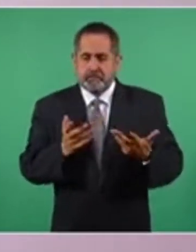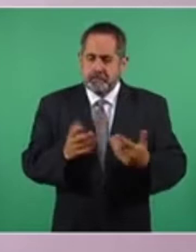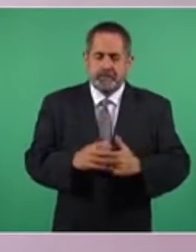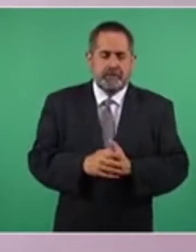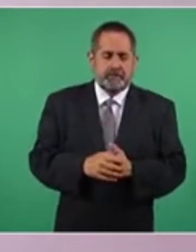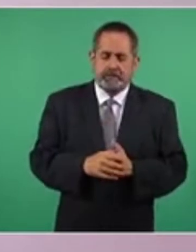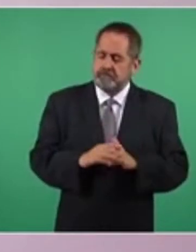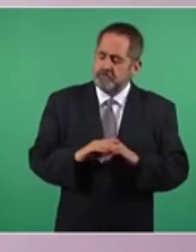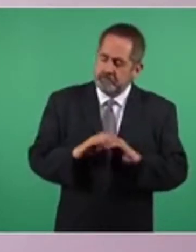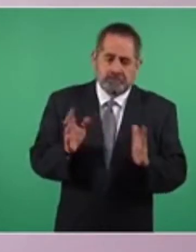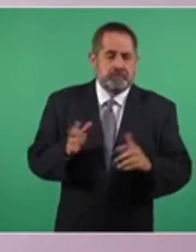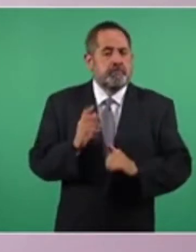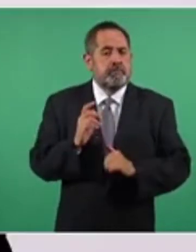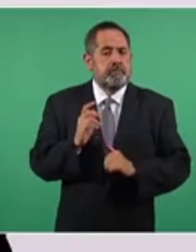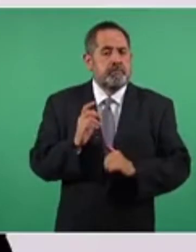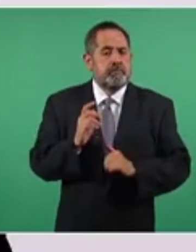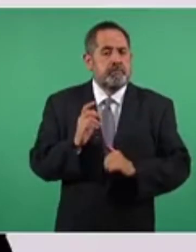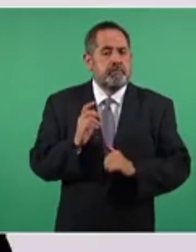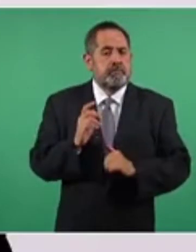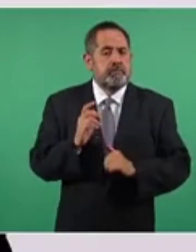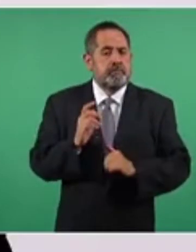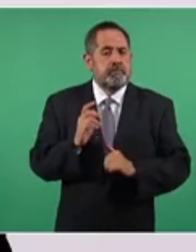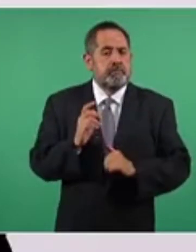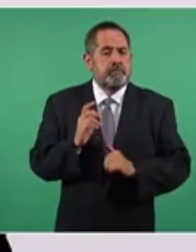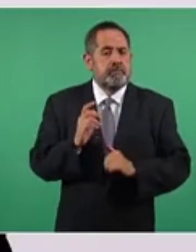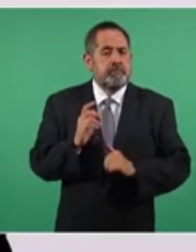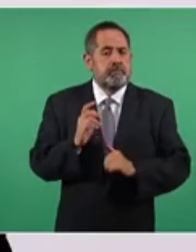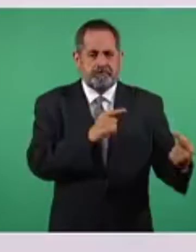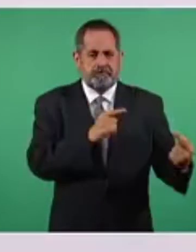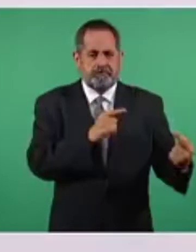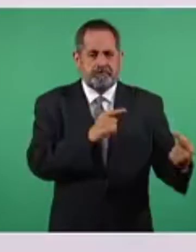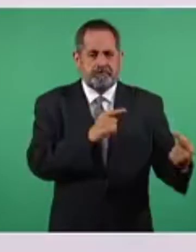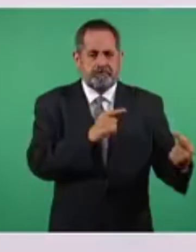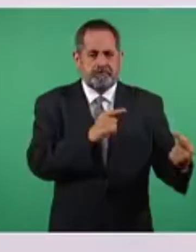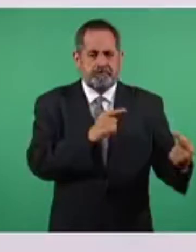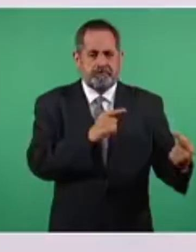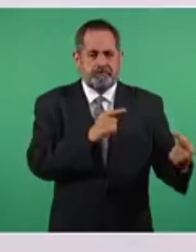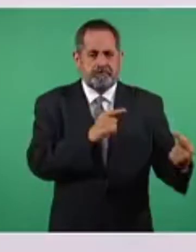esperarse, nuestros adversarios enfocaron sus baterías